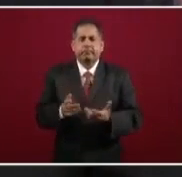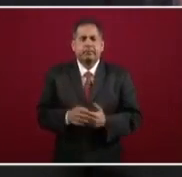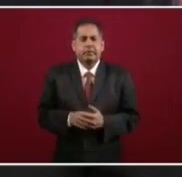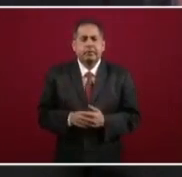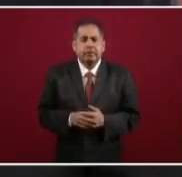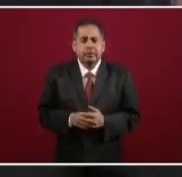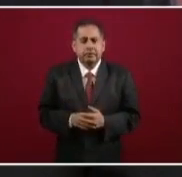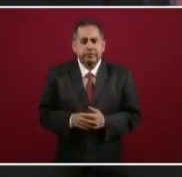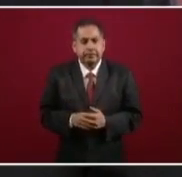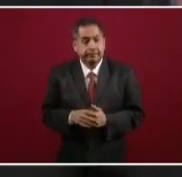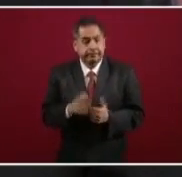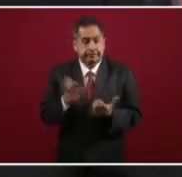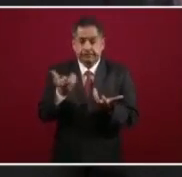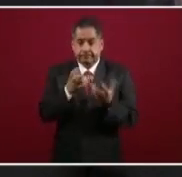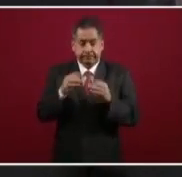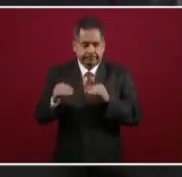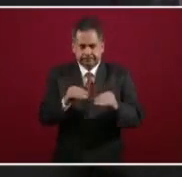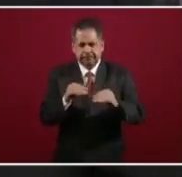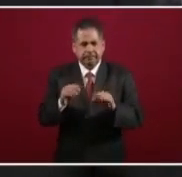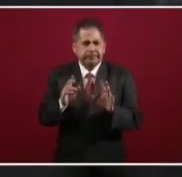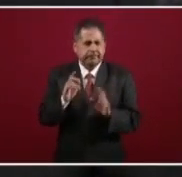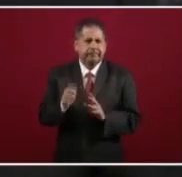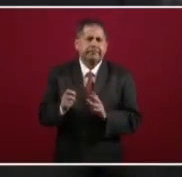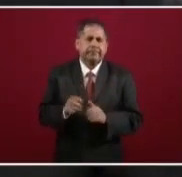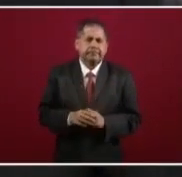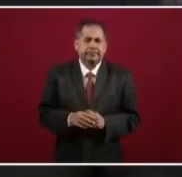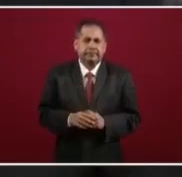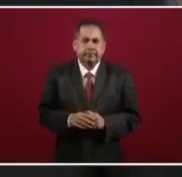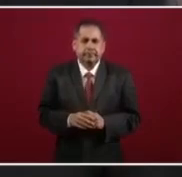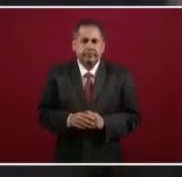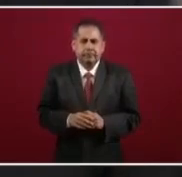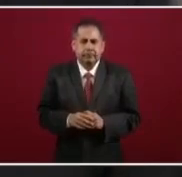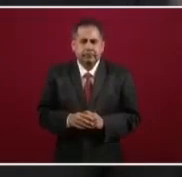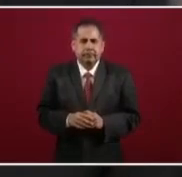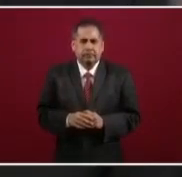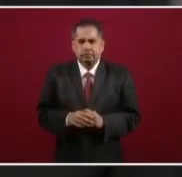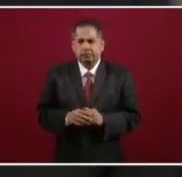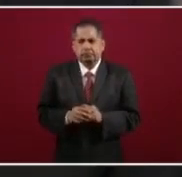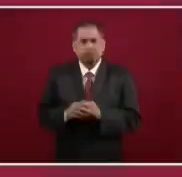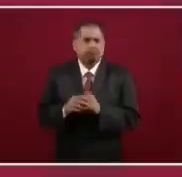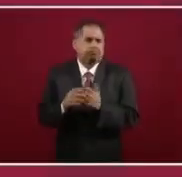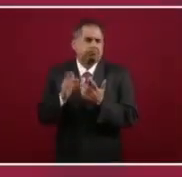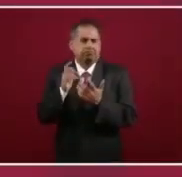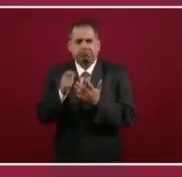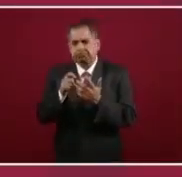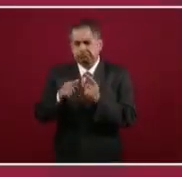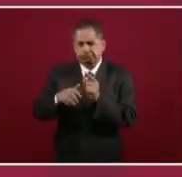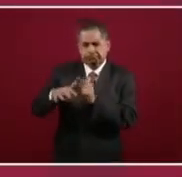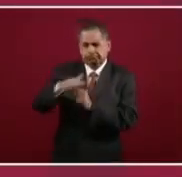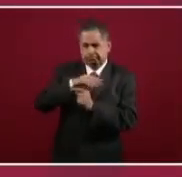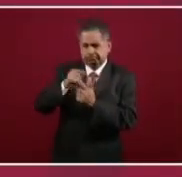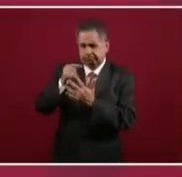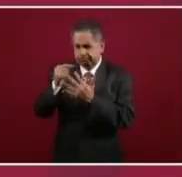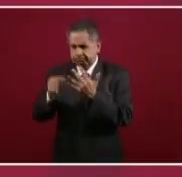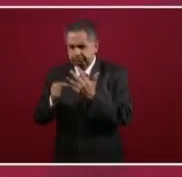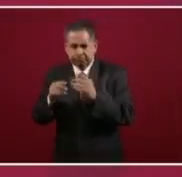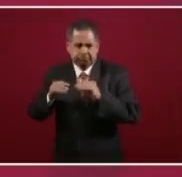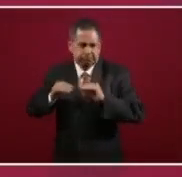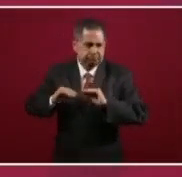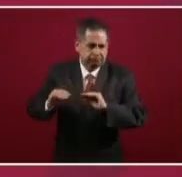que se lleva a cabo en el marco de un